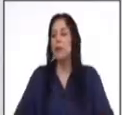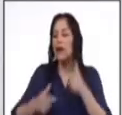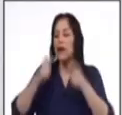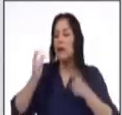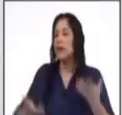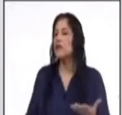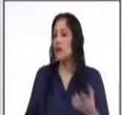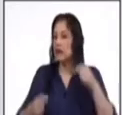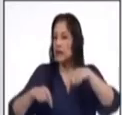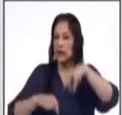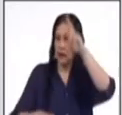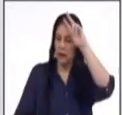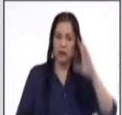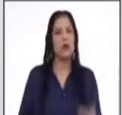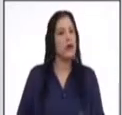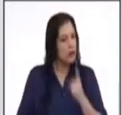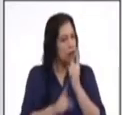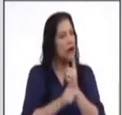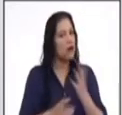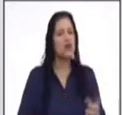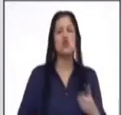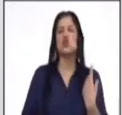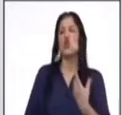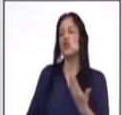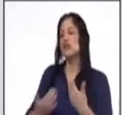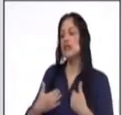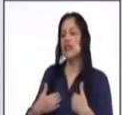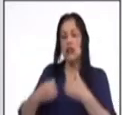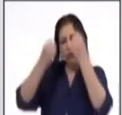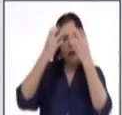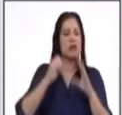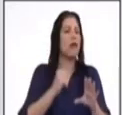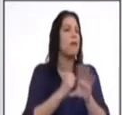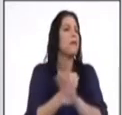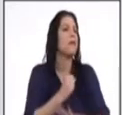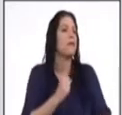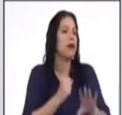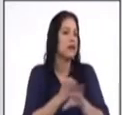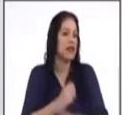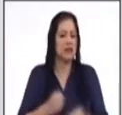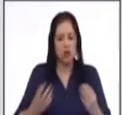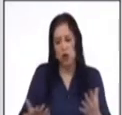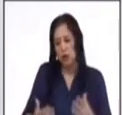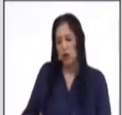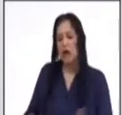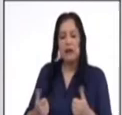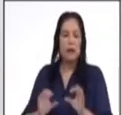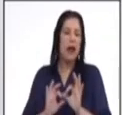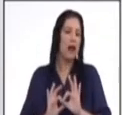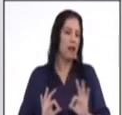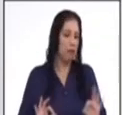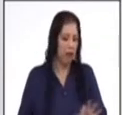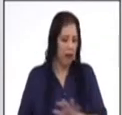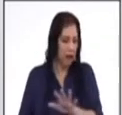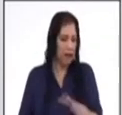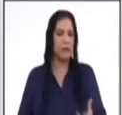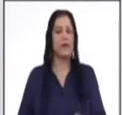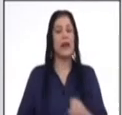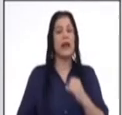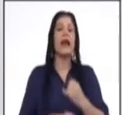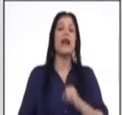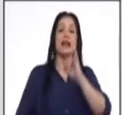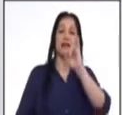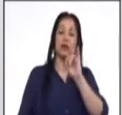población. Así es, solo se contaba con información básica sobre las condiciones sanitarias. El